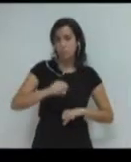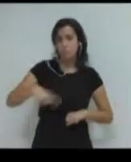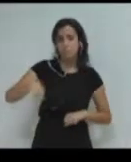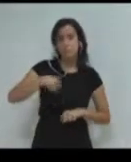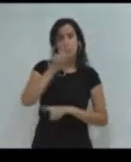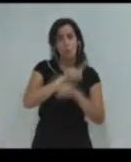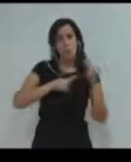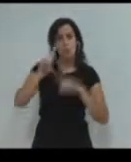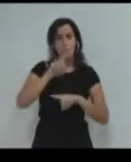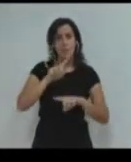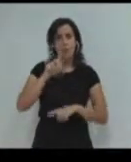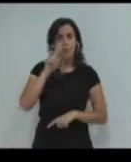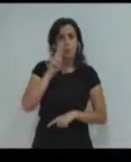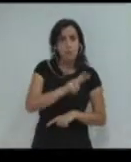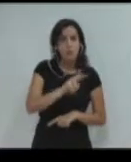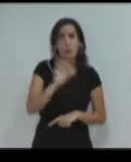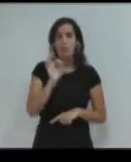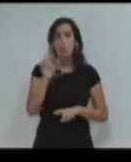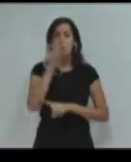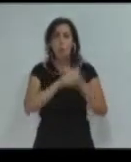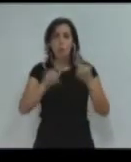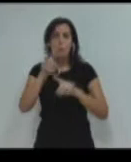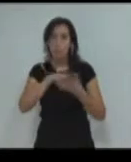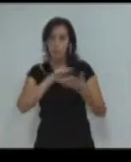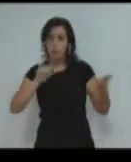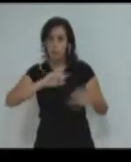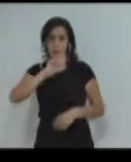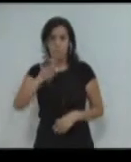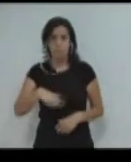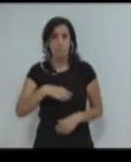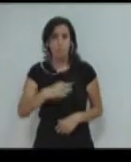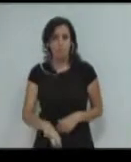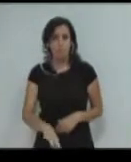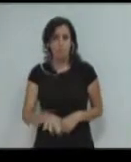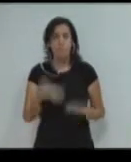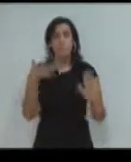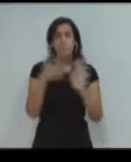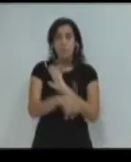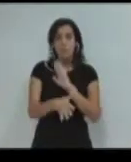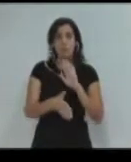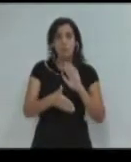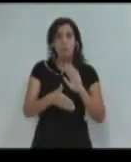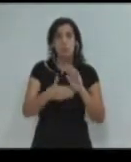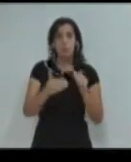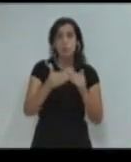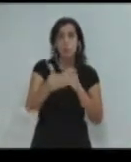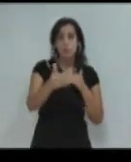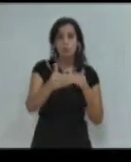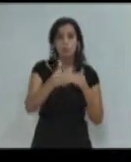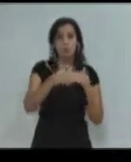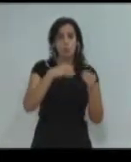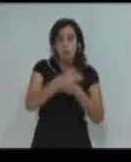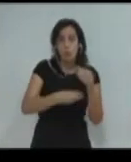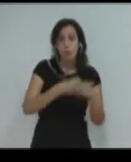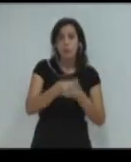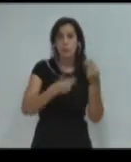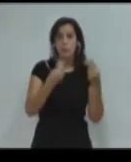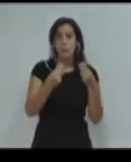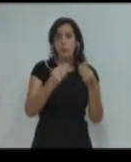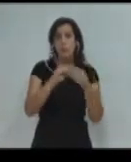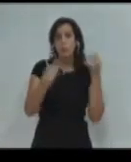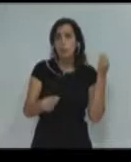problemas de visión o pueden tener problemas de comprensión, por lo cual los potenciales usuarios de documentos